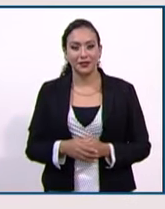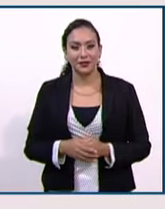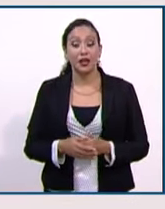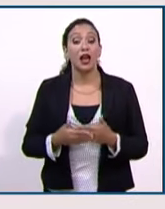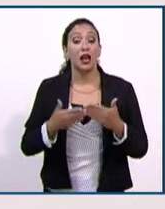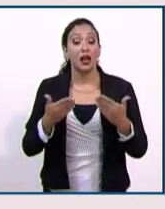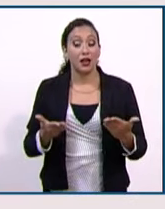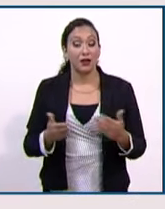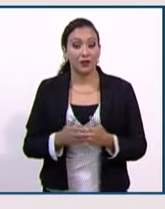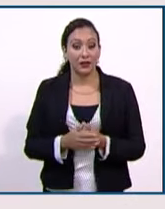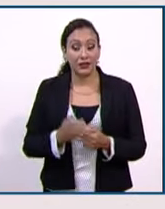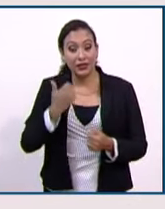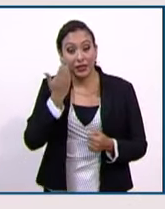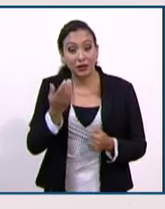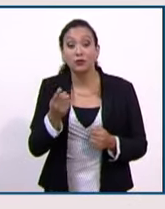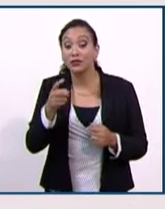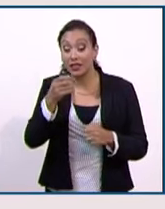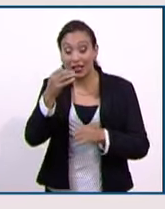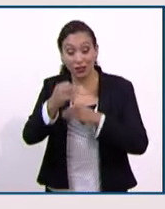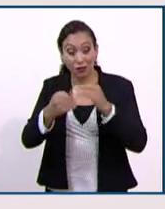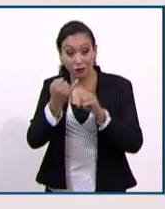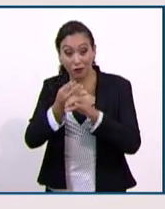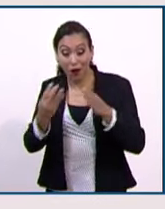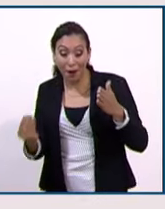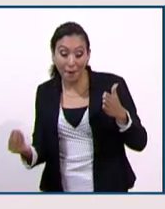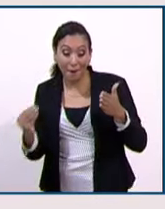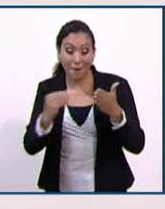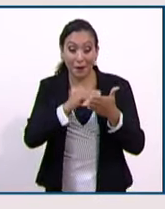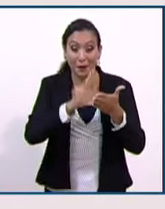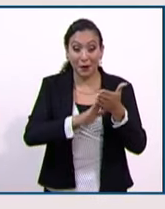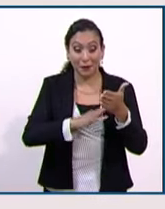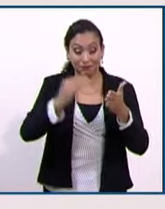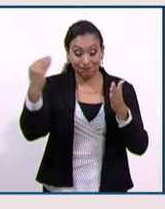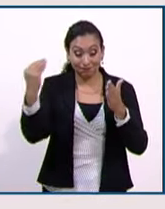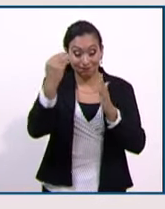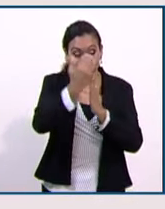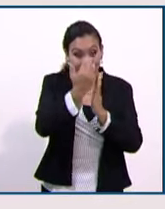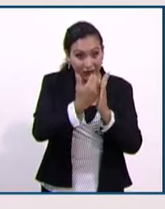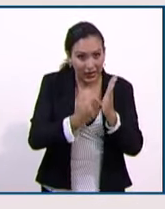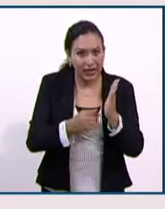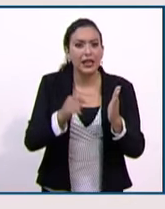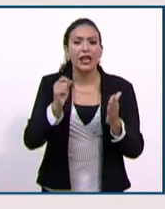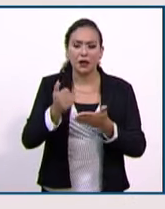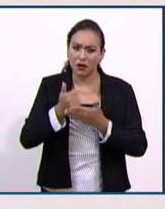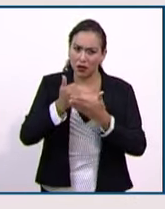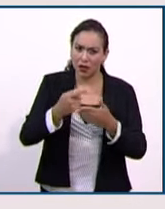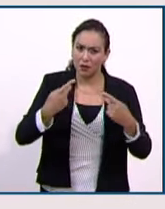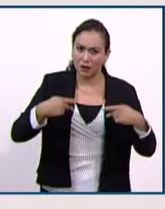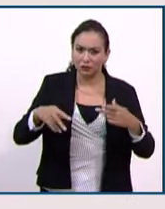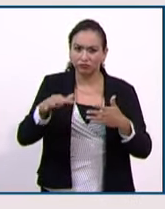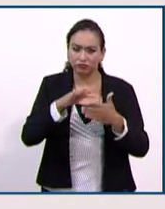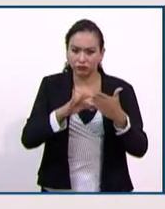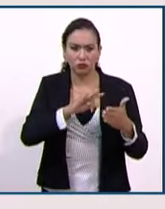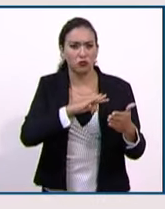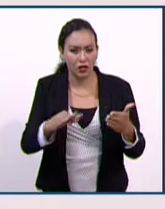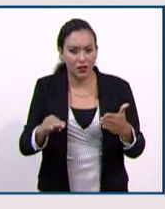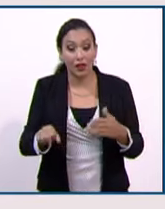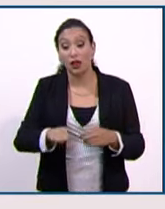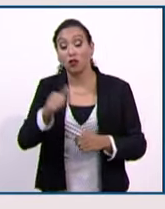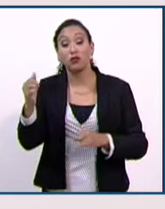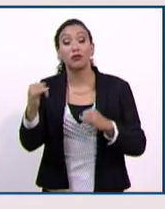Y ponerlo en un documento de forma que fuera accesible, que llegara pues, a todas las